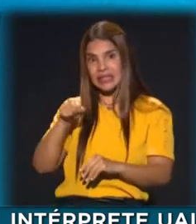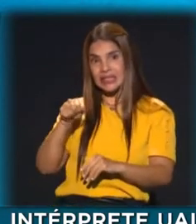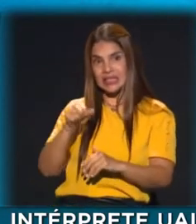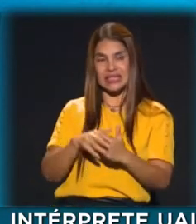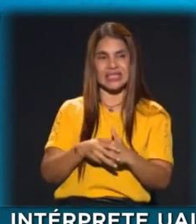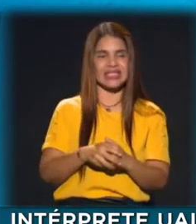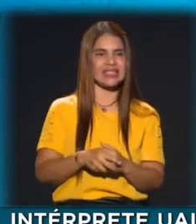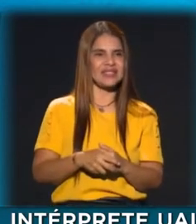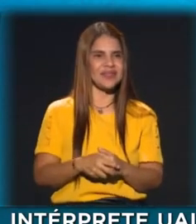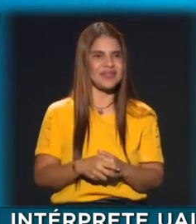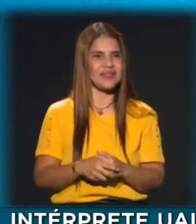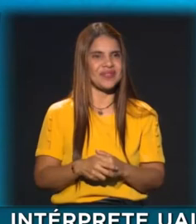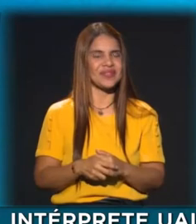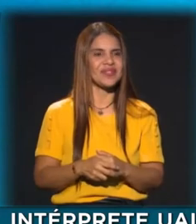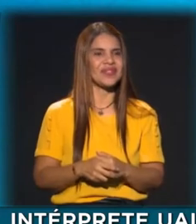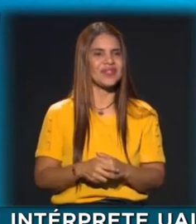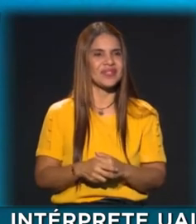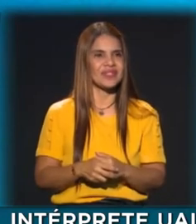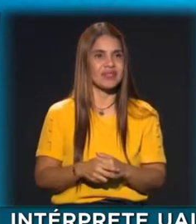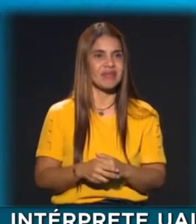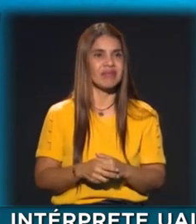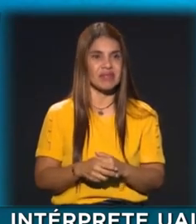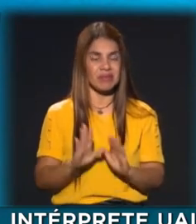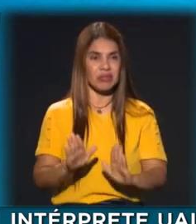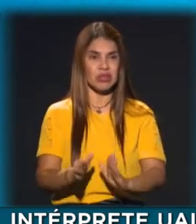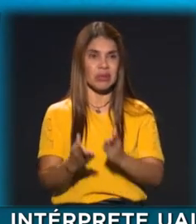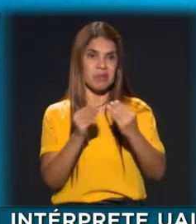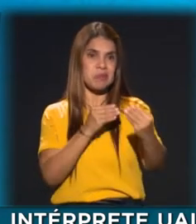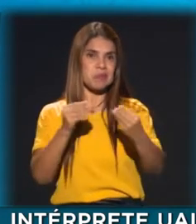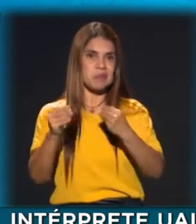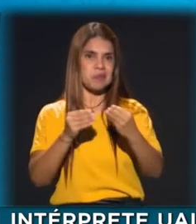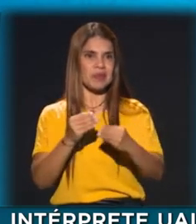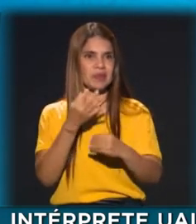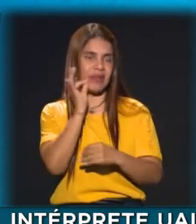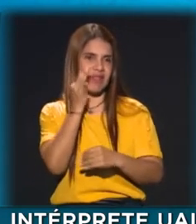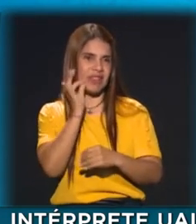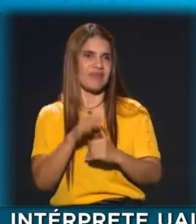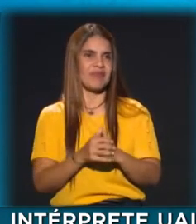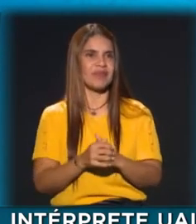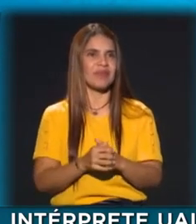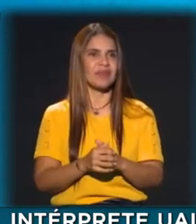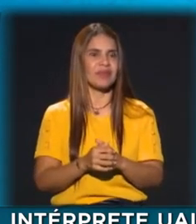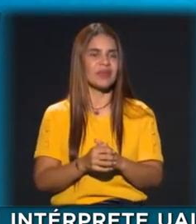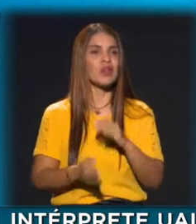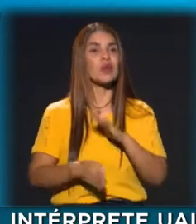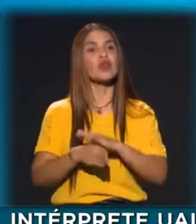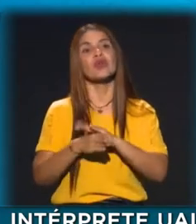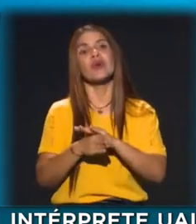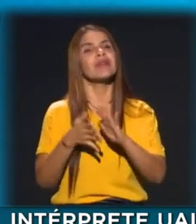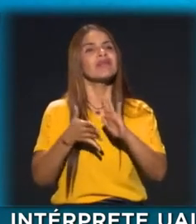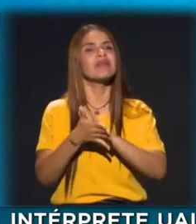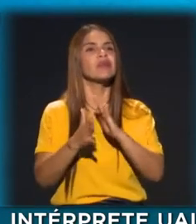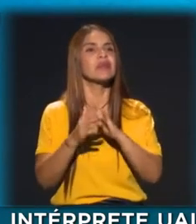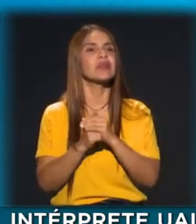sí, cartón. Y esto también es el cartón. Profe Lil. No. Siga, continúe lo que le estaba